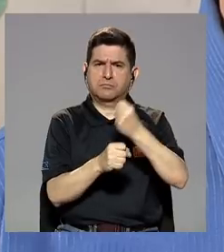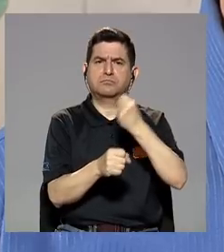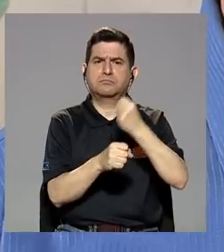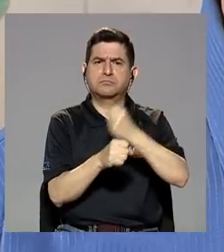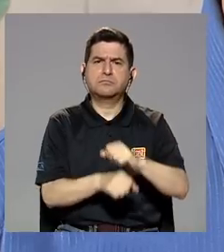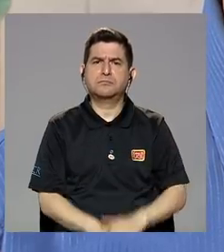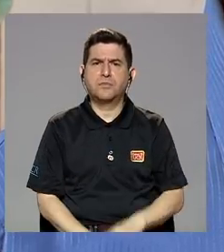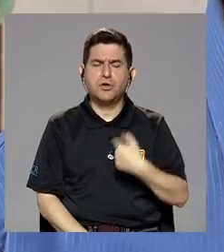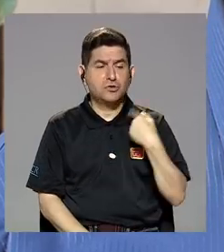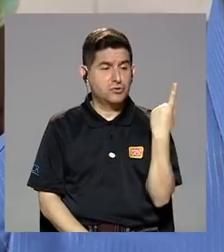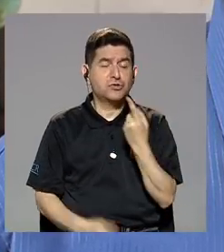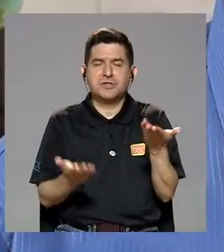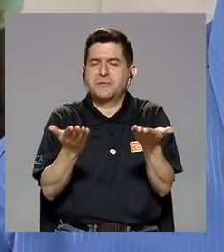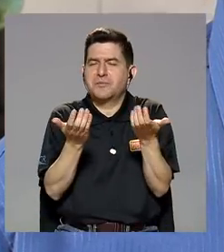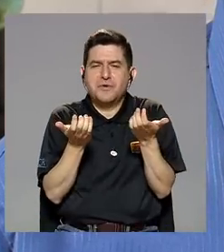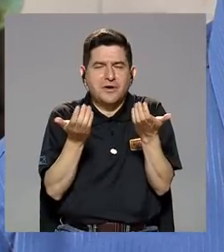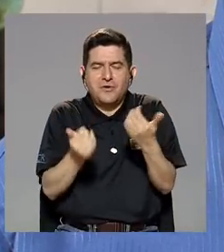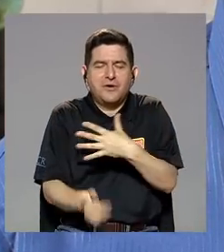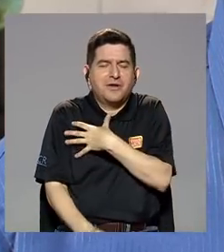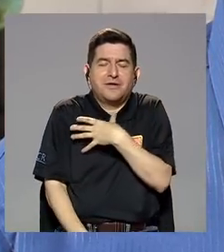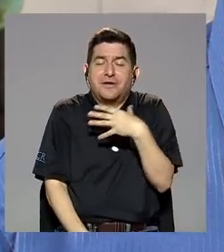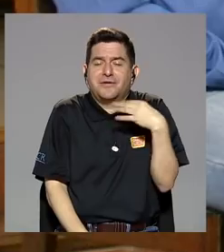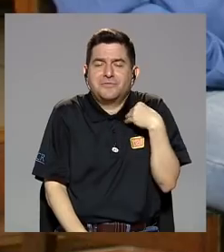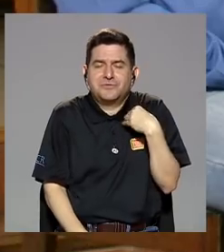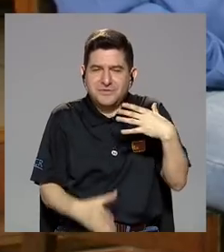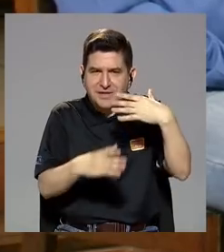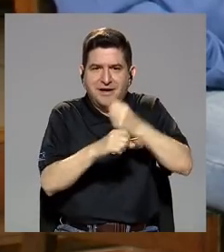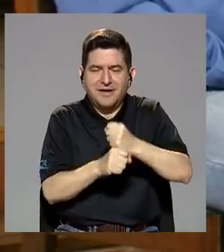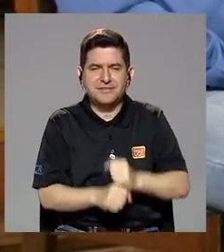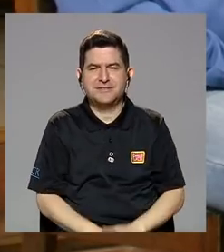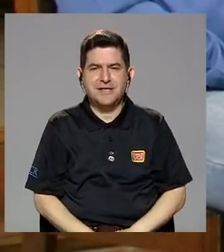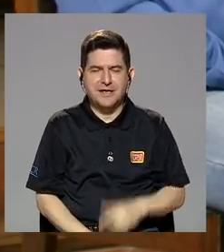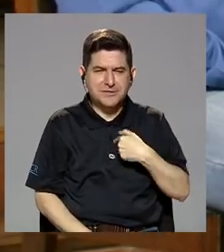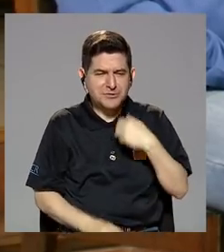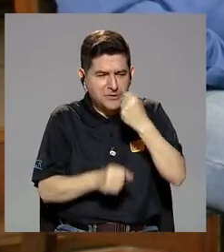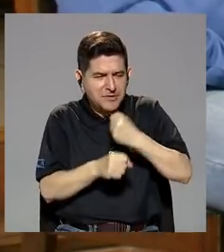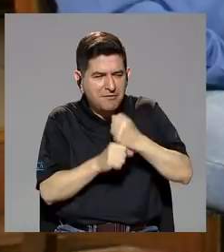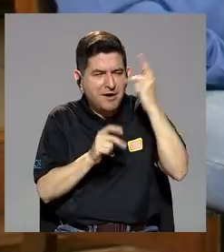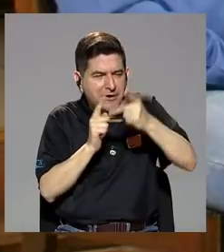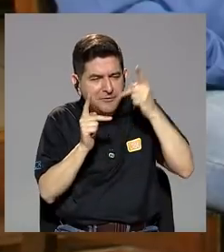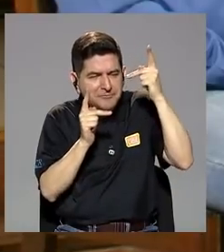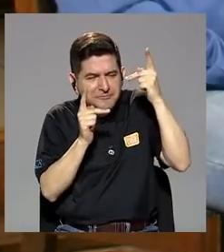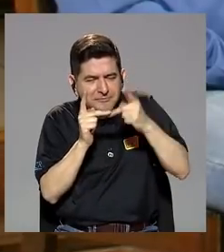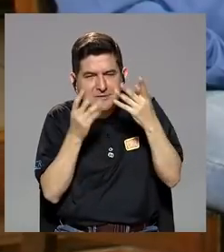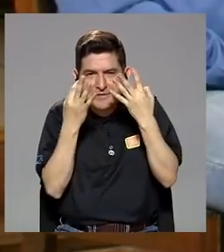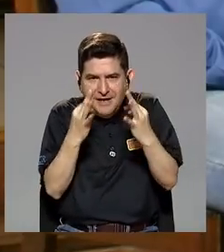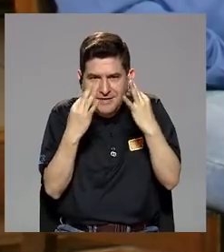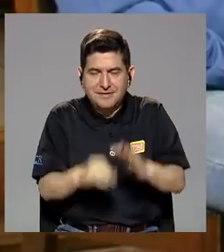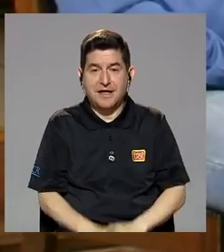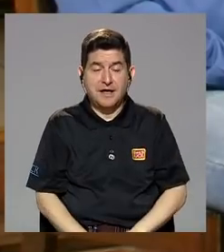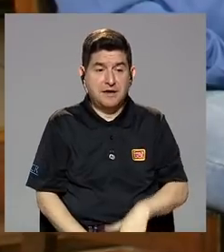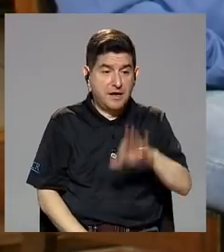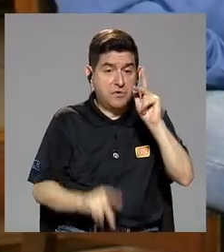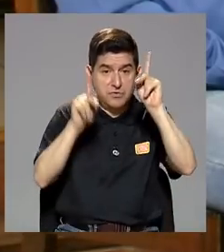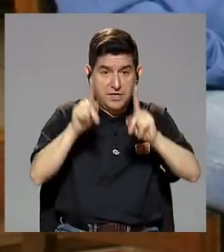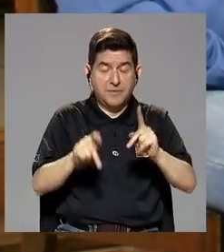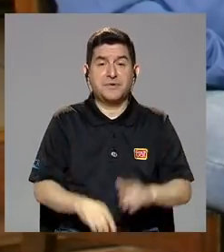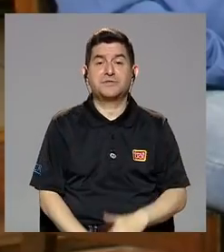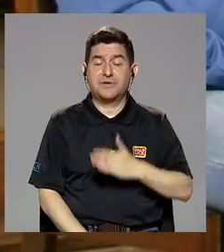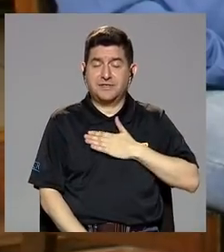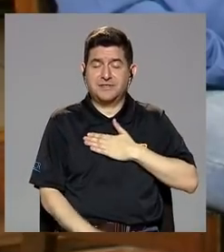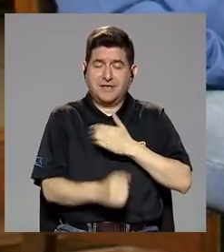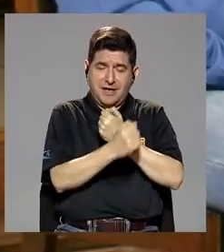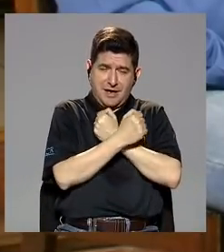hacer siempre lo que a mí me gusta hacer perfeccionarme y encontrar gente gente que yo quiero y que me